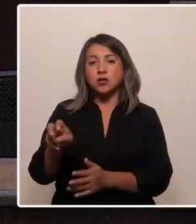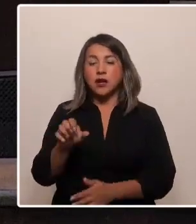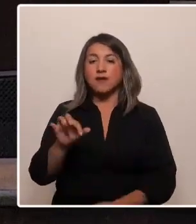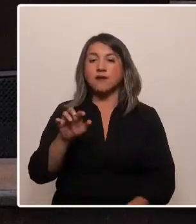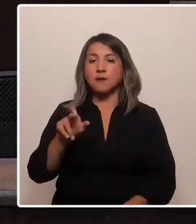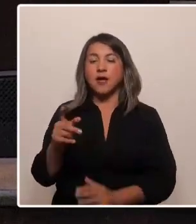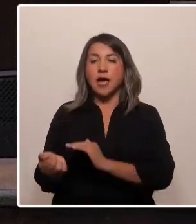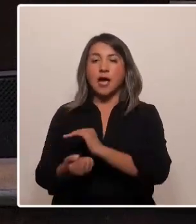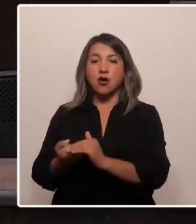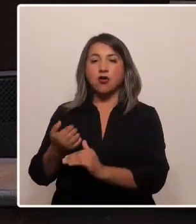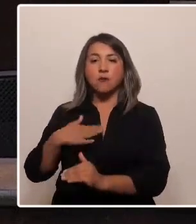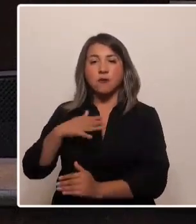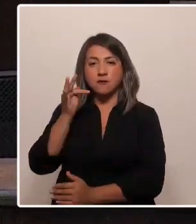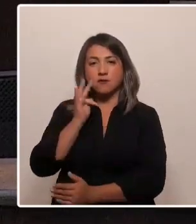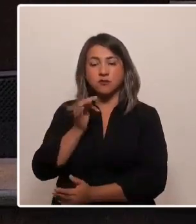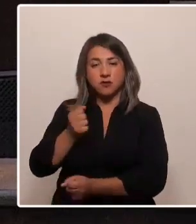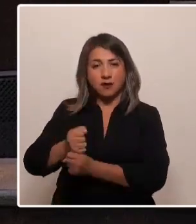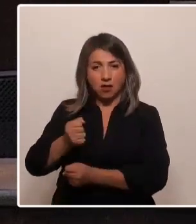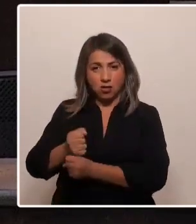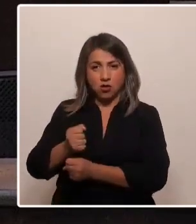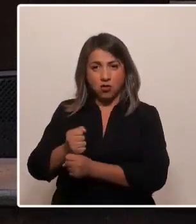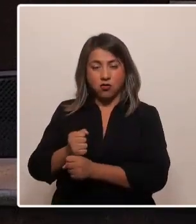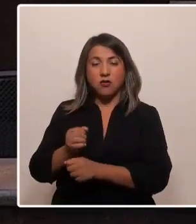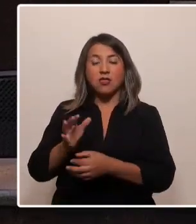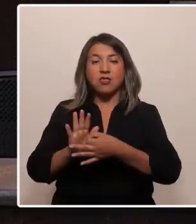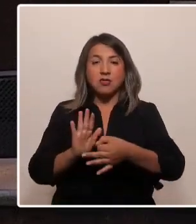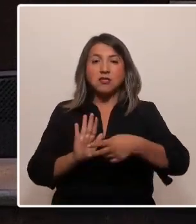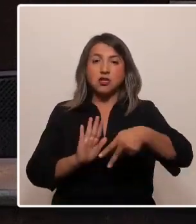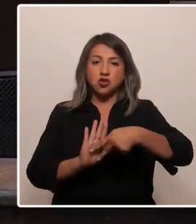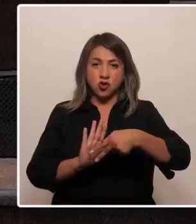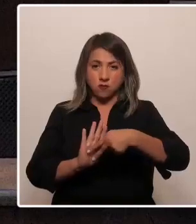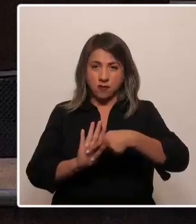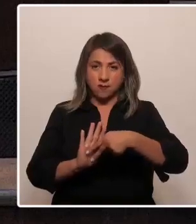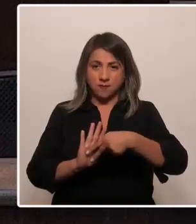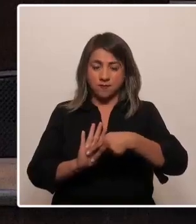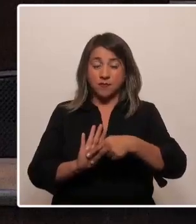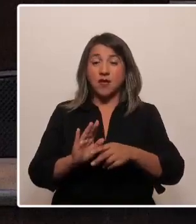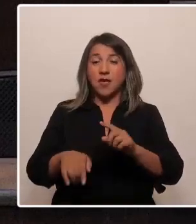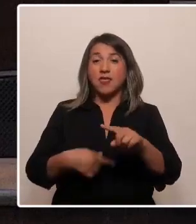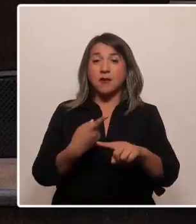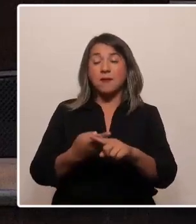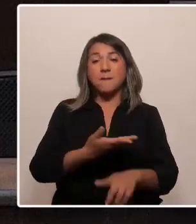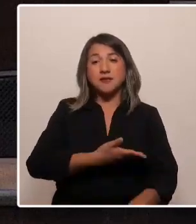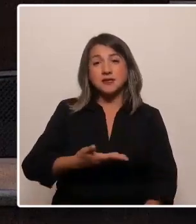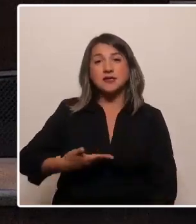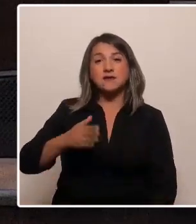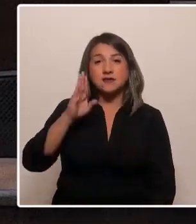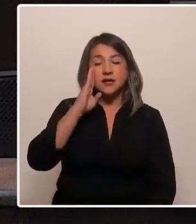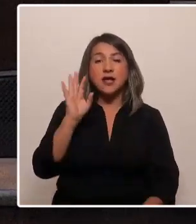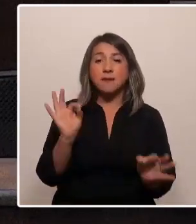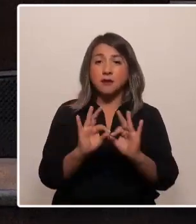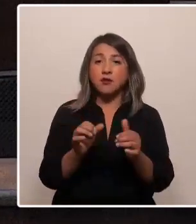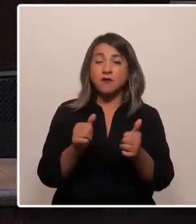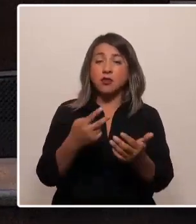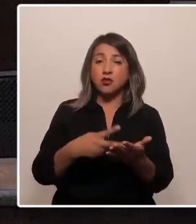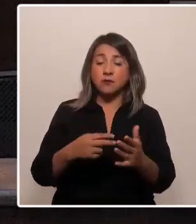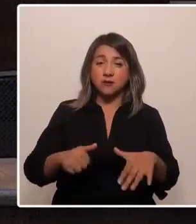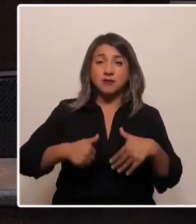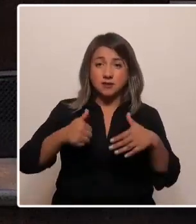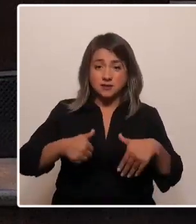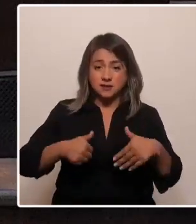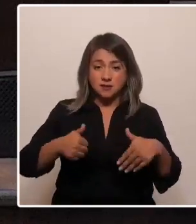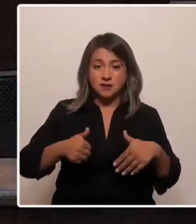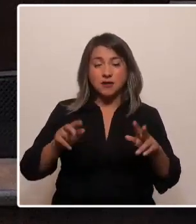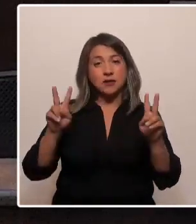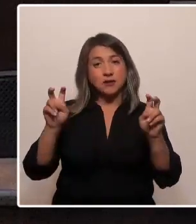ahorros de los mismos trabajadores, como ofrece la norma en votación. Además, la presidenta Bachelet explicó muy bien el 2016 que,